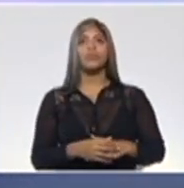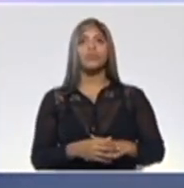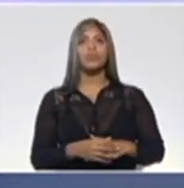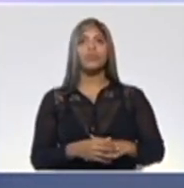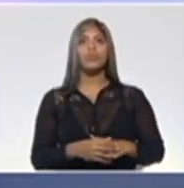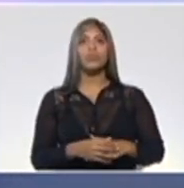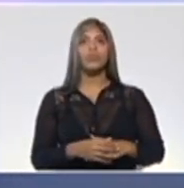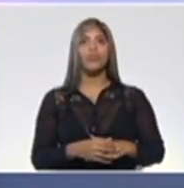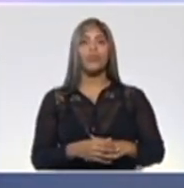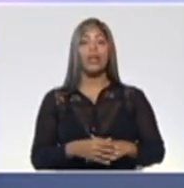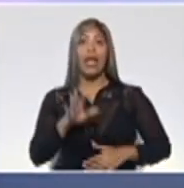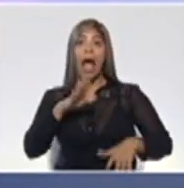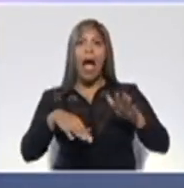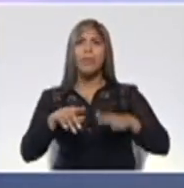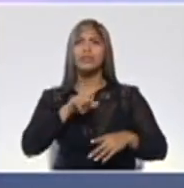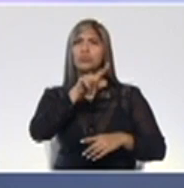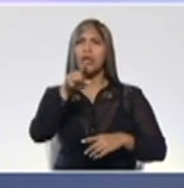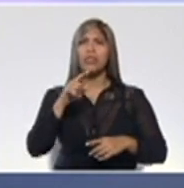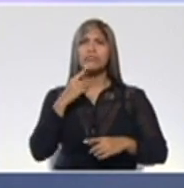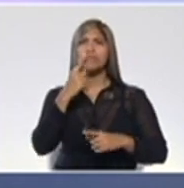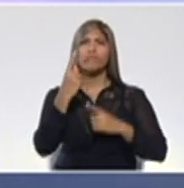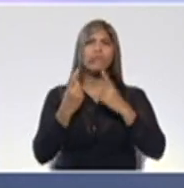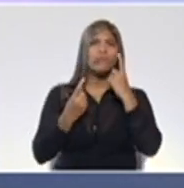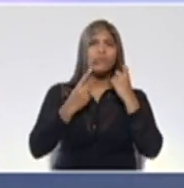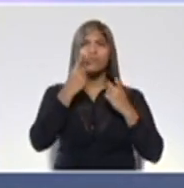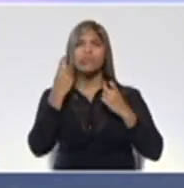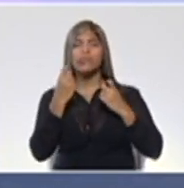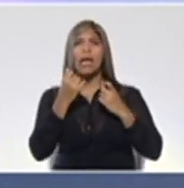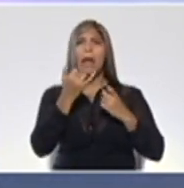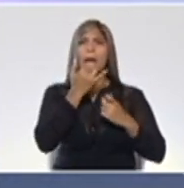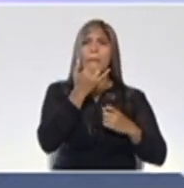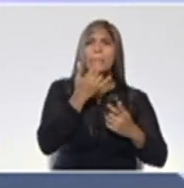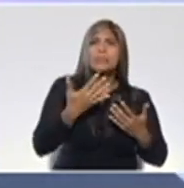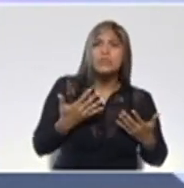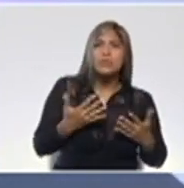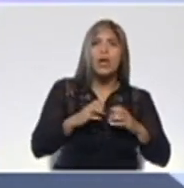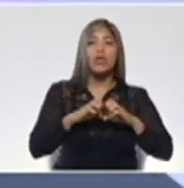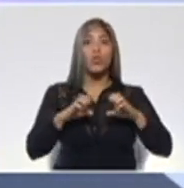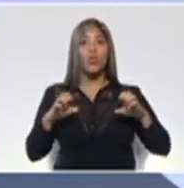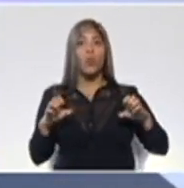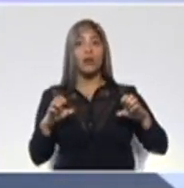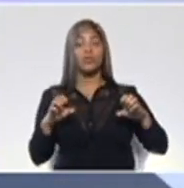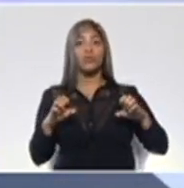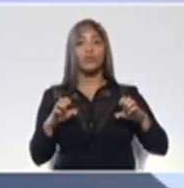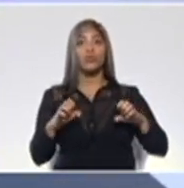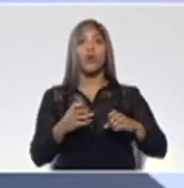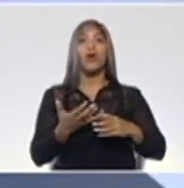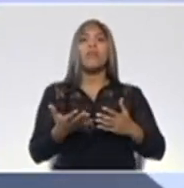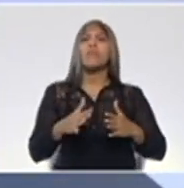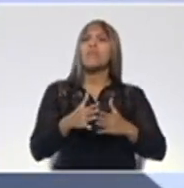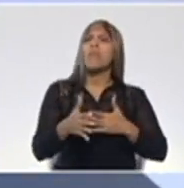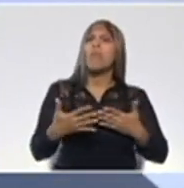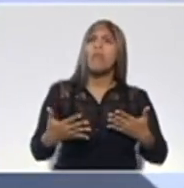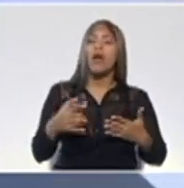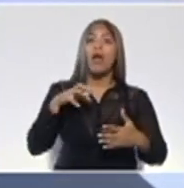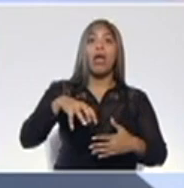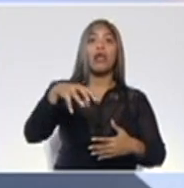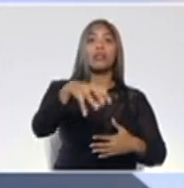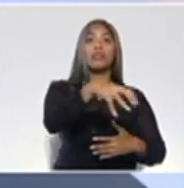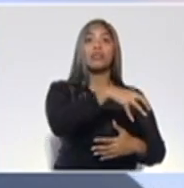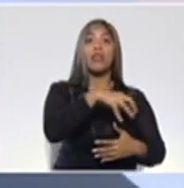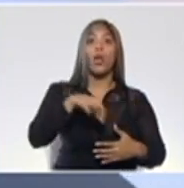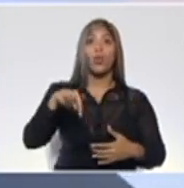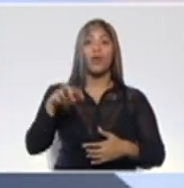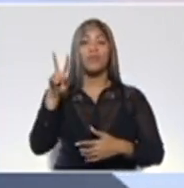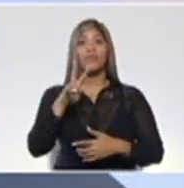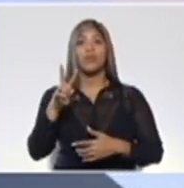cadafamiliaunaescuela.me.gov.be. A veces ustedes se preguntarán qué está sucediendo en el ámbito educativo con respecto a cada uno de nuestros estados,